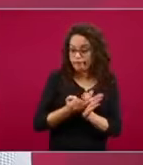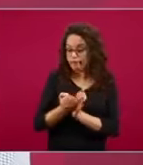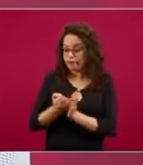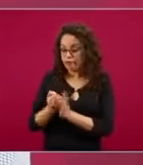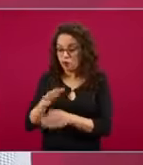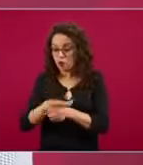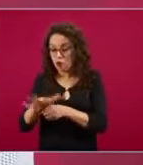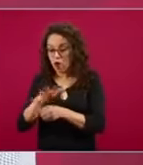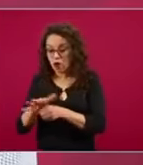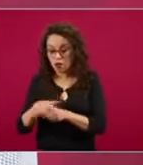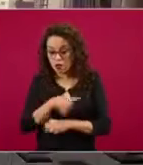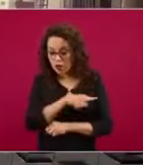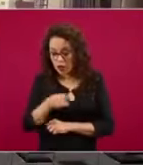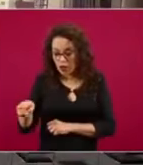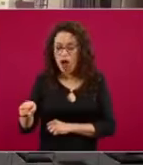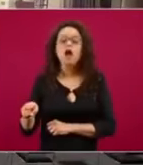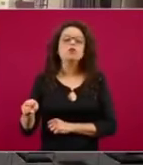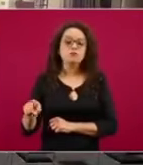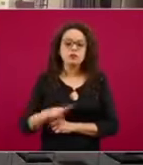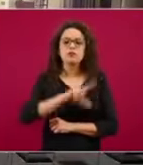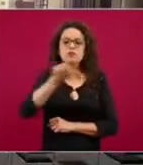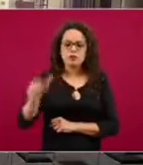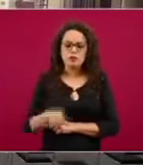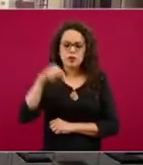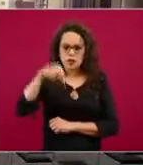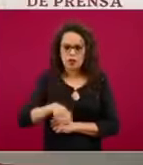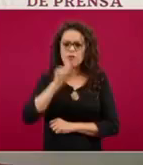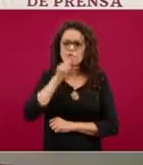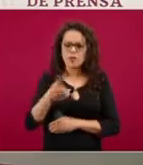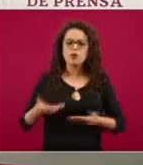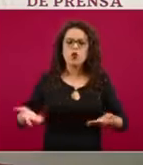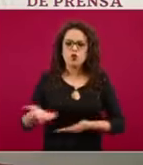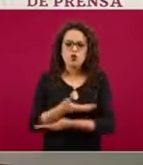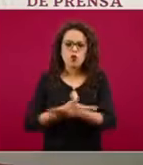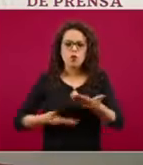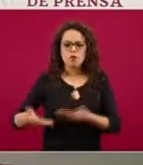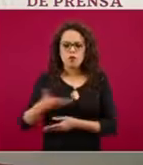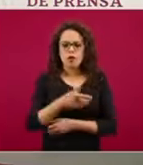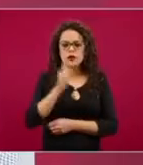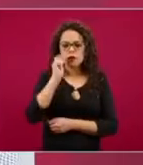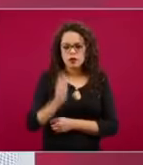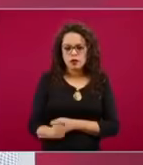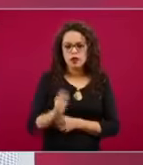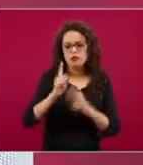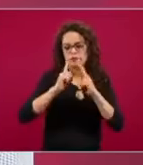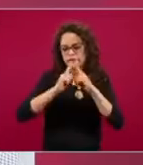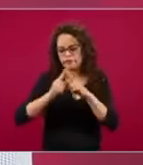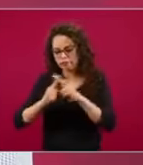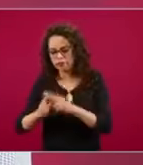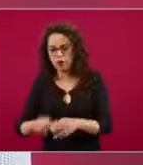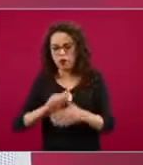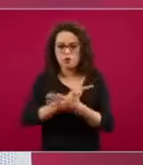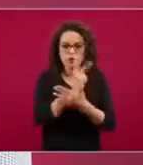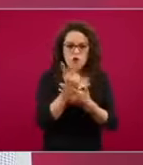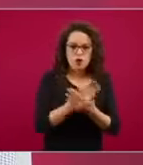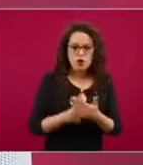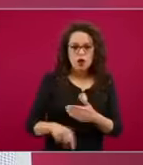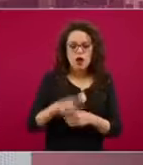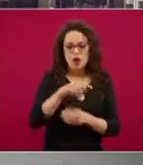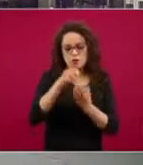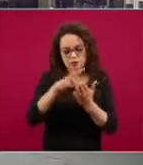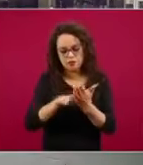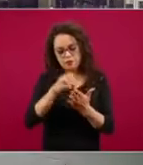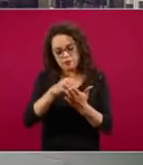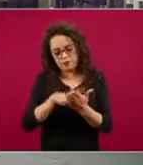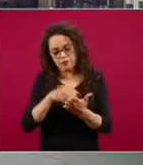de adquisición, pues también estaremos compartiendo con ustedes el programa, la logística y todo lo que